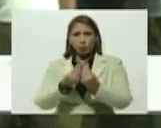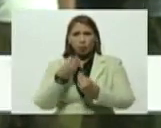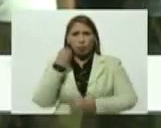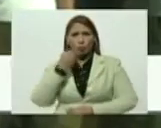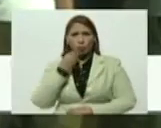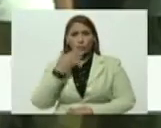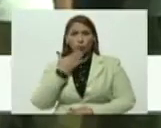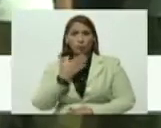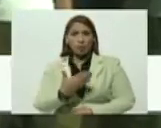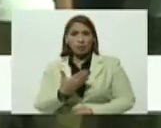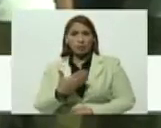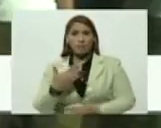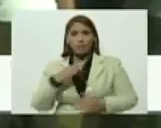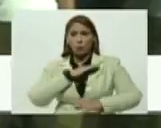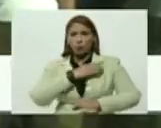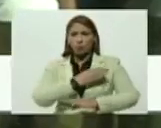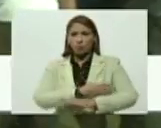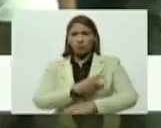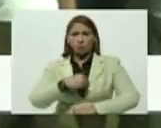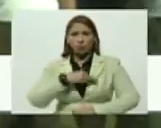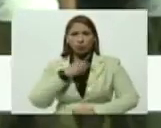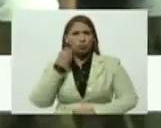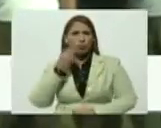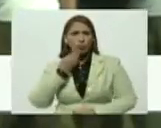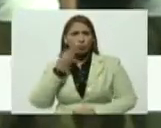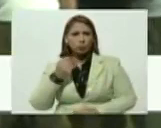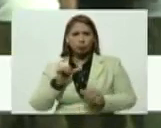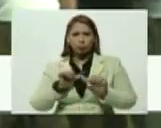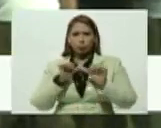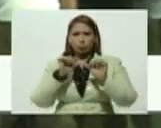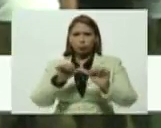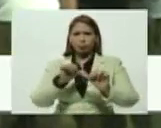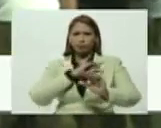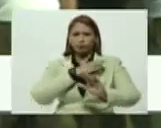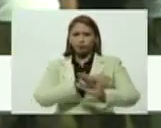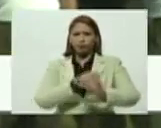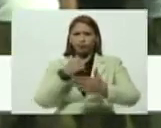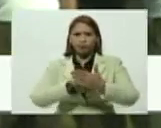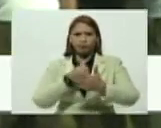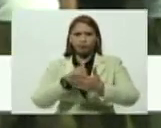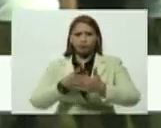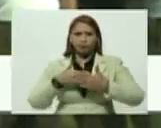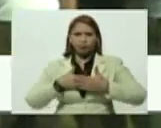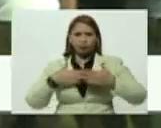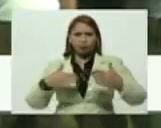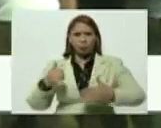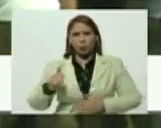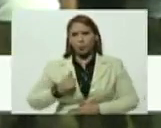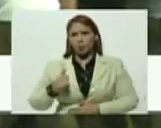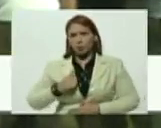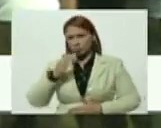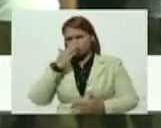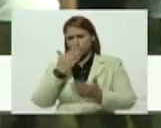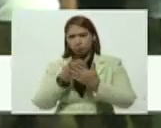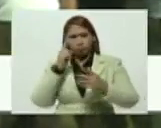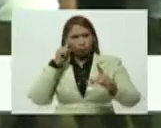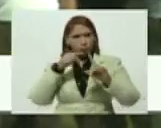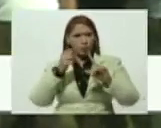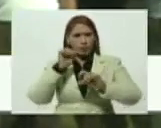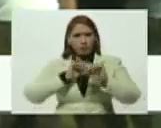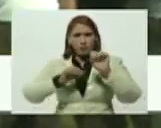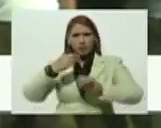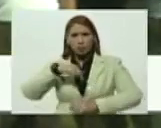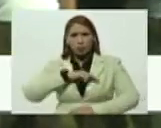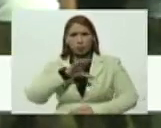dado, presidente. Somos la juventud que, bueno, seguimos al pie de lucha y que estamos dispuestos a enfrentar cualquier reto por defender nuestra